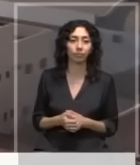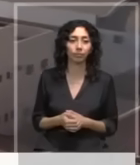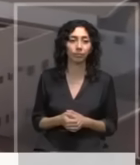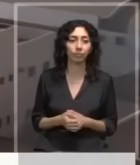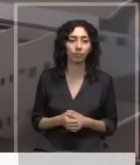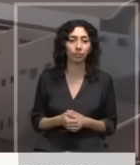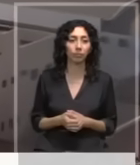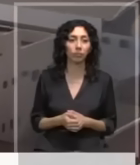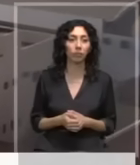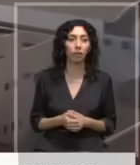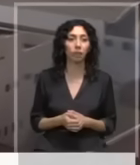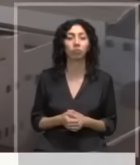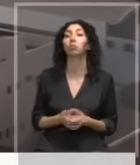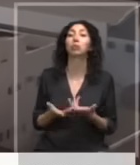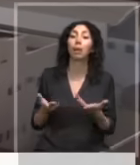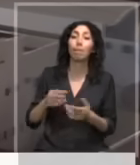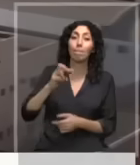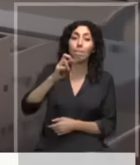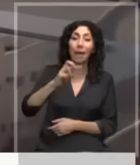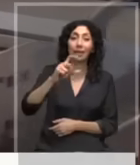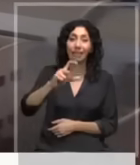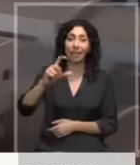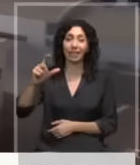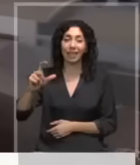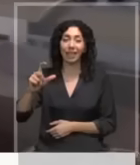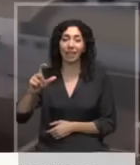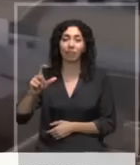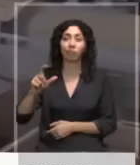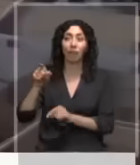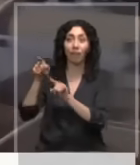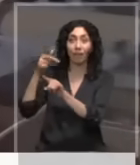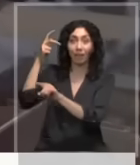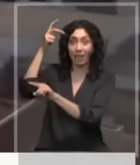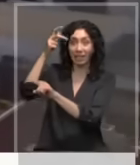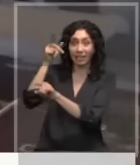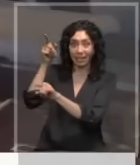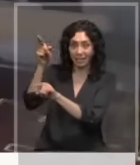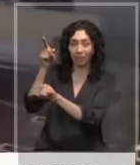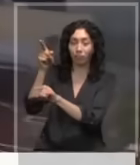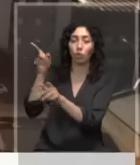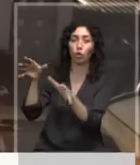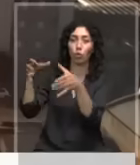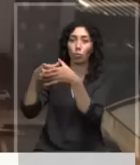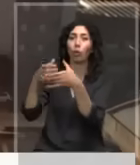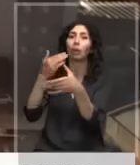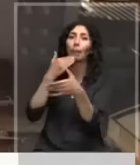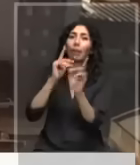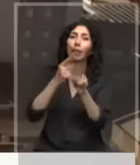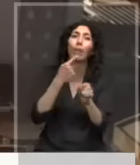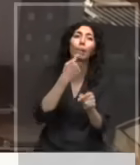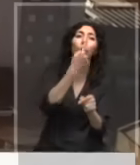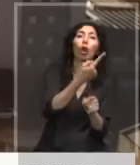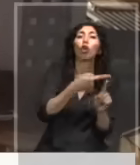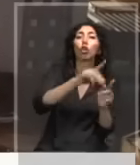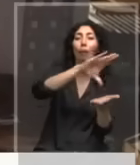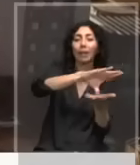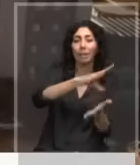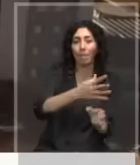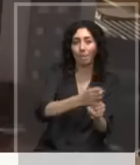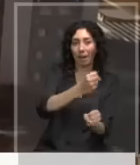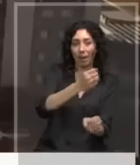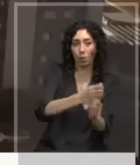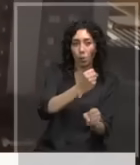Si se quiere saber sobre el PCC, además de Brasil, se tiene que preguntar en Paraguay. Es que la ciudad de Pedro Juan